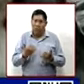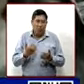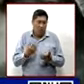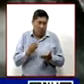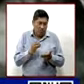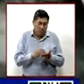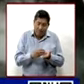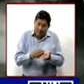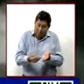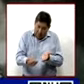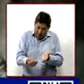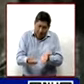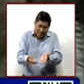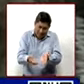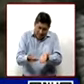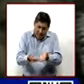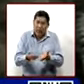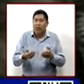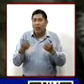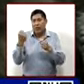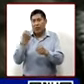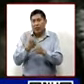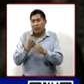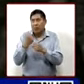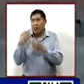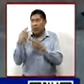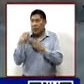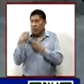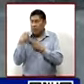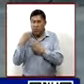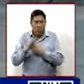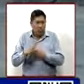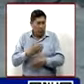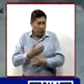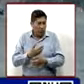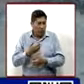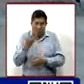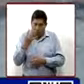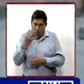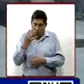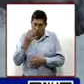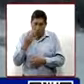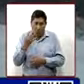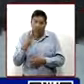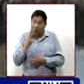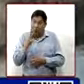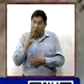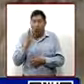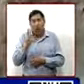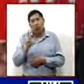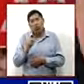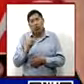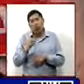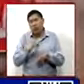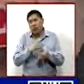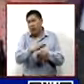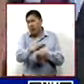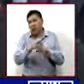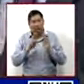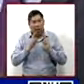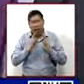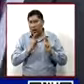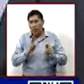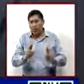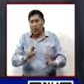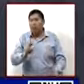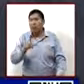tonialcos. Entonces tenemos que hacer un trabajo muy responsable, porque esos bebés, los cuatro y la mamá, nunca más deben volver al río. Podemos visitar a